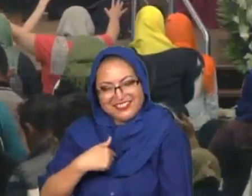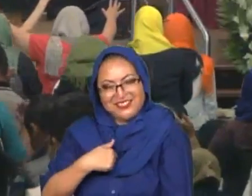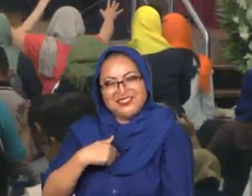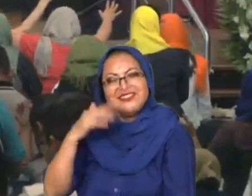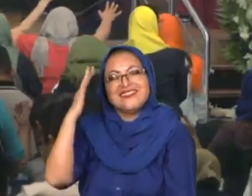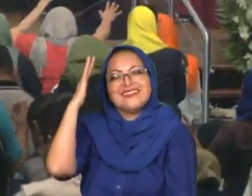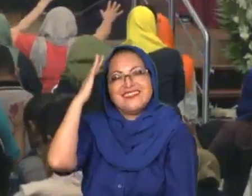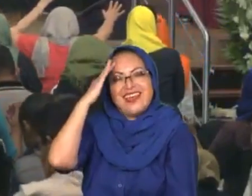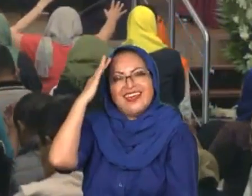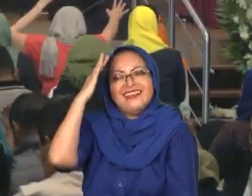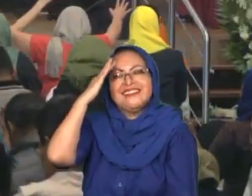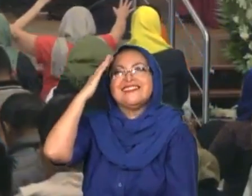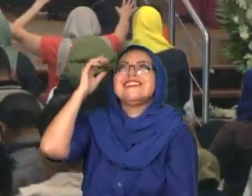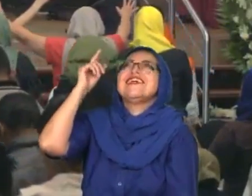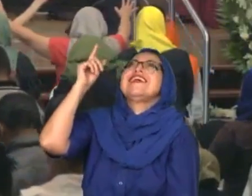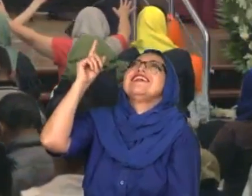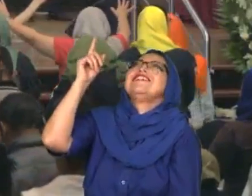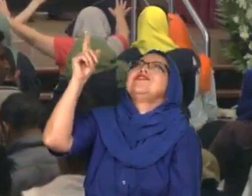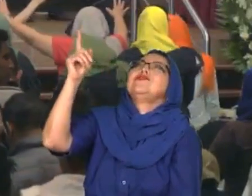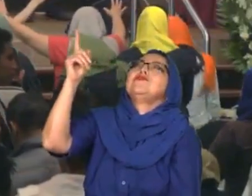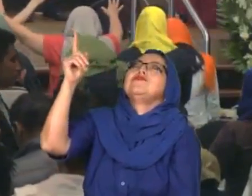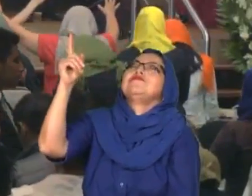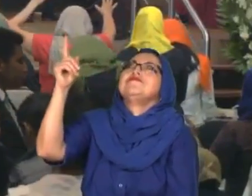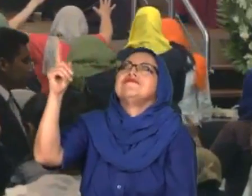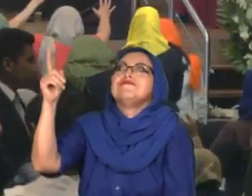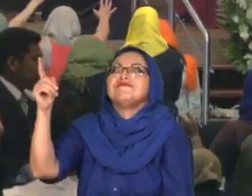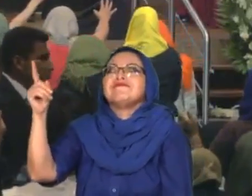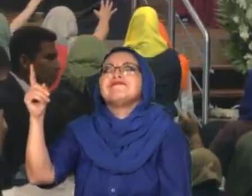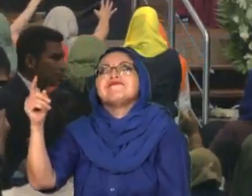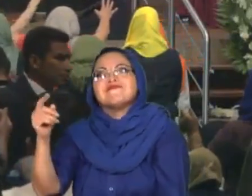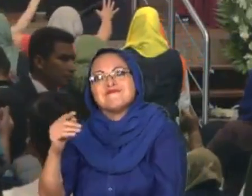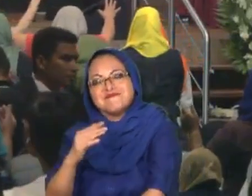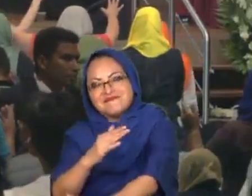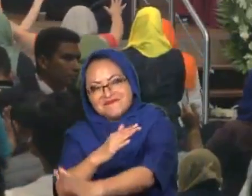Señor. Rabasanda, rabacanda, rabakendo, no, no, no, kendo, no.